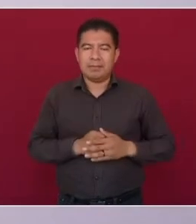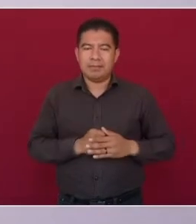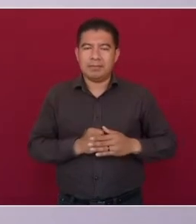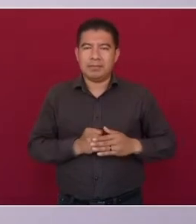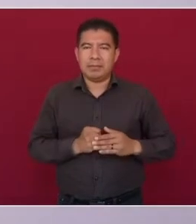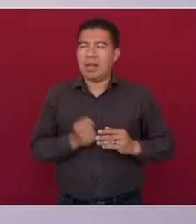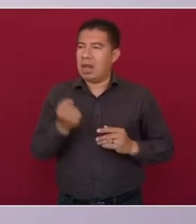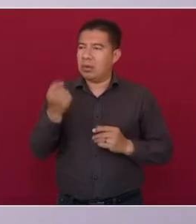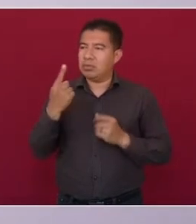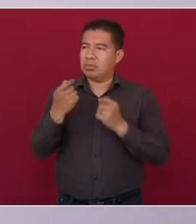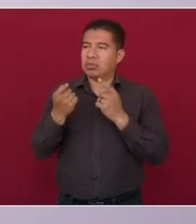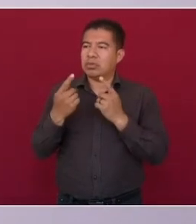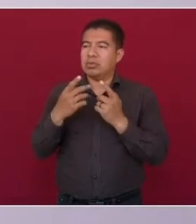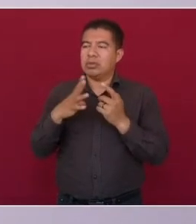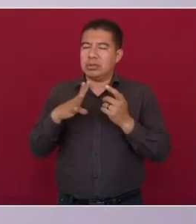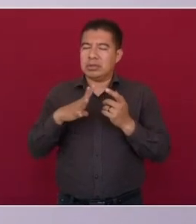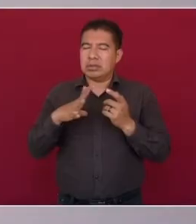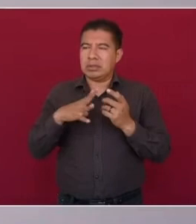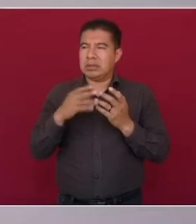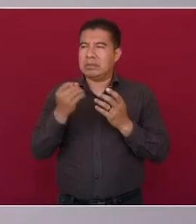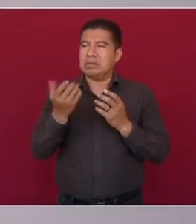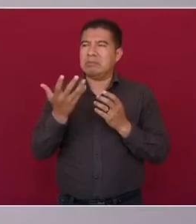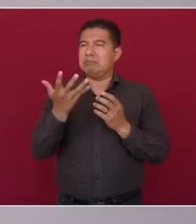Llegaron a haber hasta